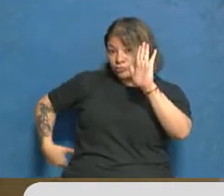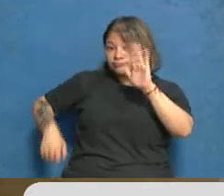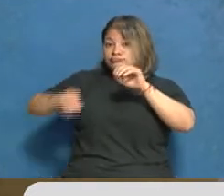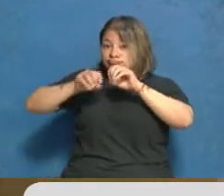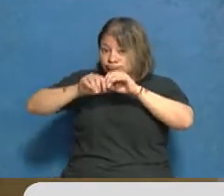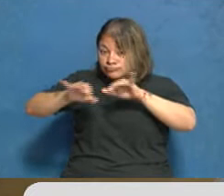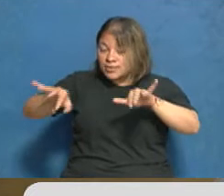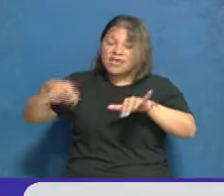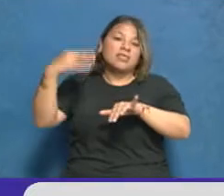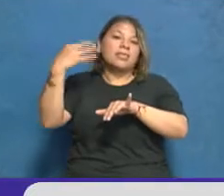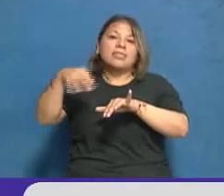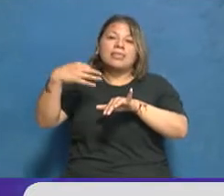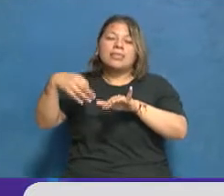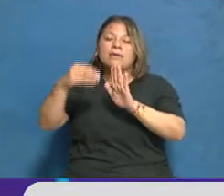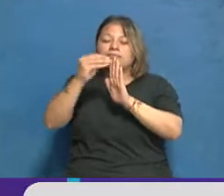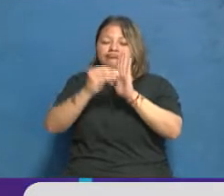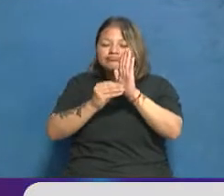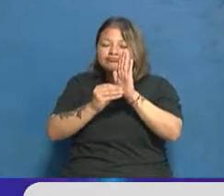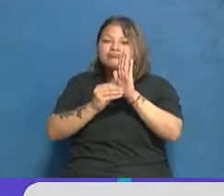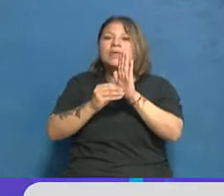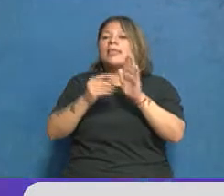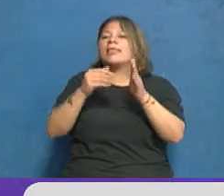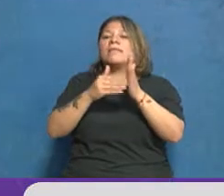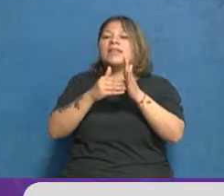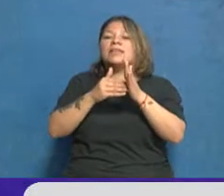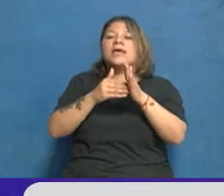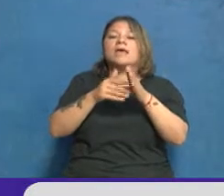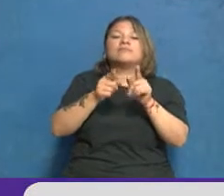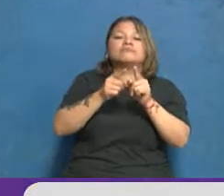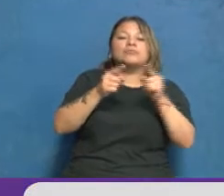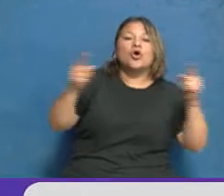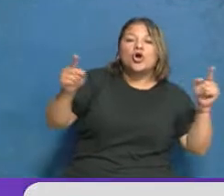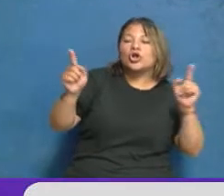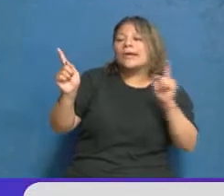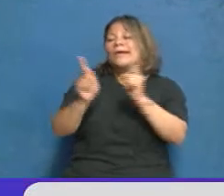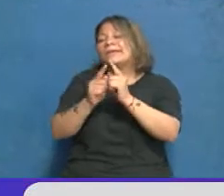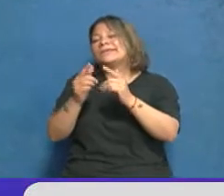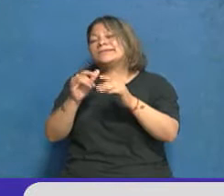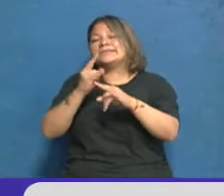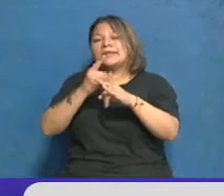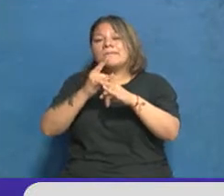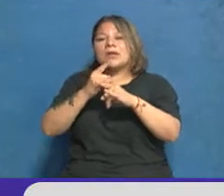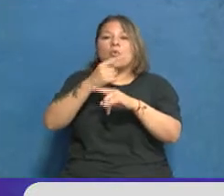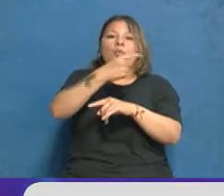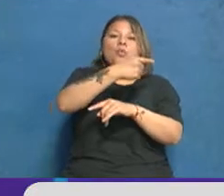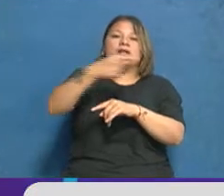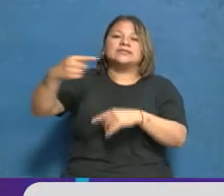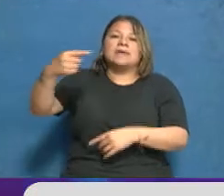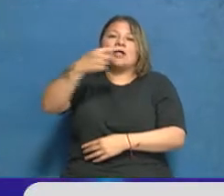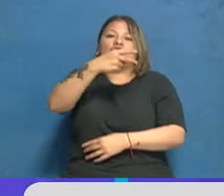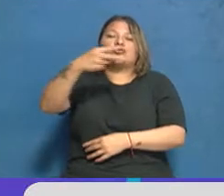el cuadro tarifario de los distintos tramos. Esto siempre tarda un poco más. Eso se demora una semana, 2 semanas aproximadamente, y ya